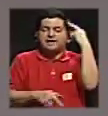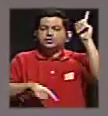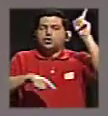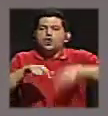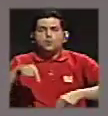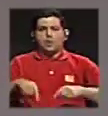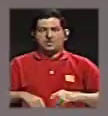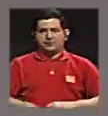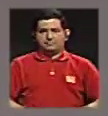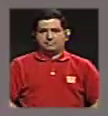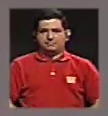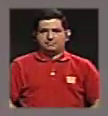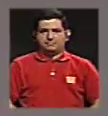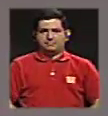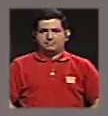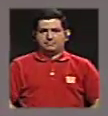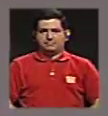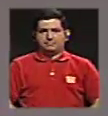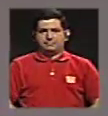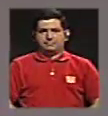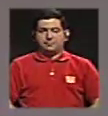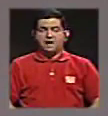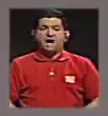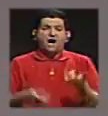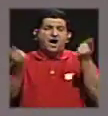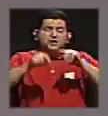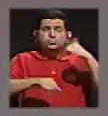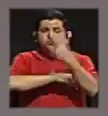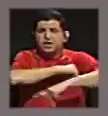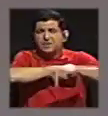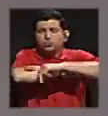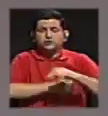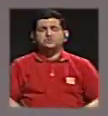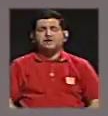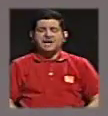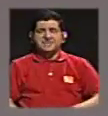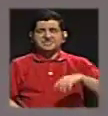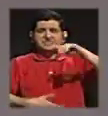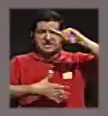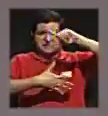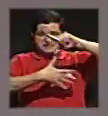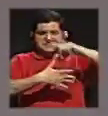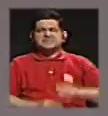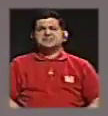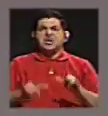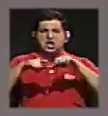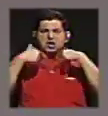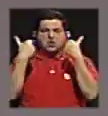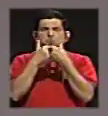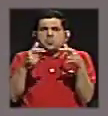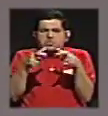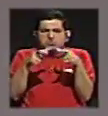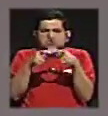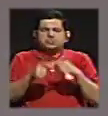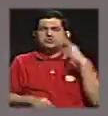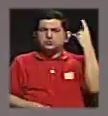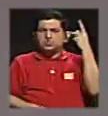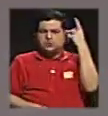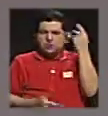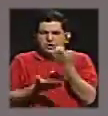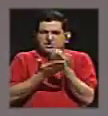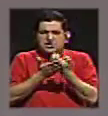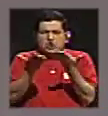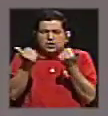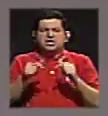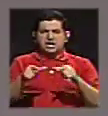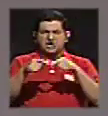puede votar que Como sucede en otros países de América Latina las élites políticas y económicas están interesadas en que haya